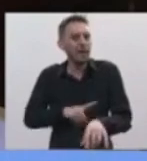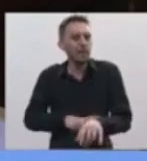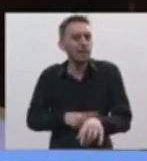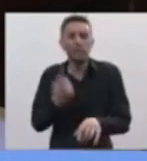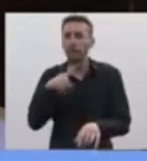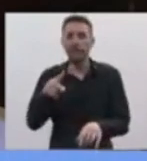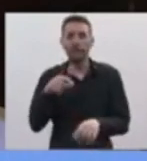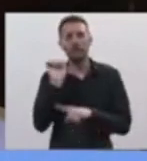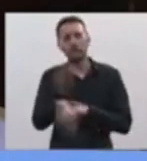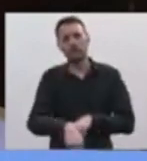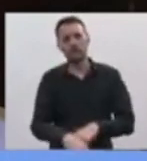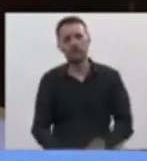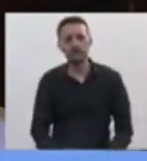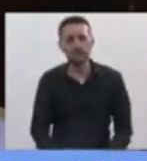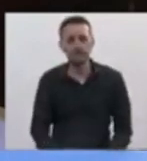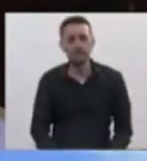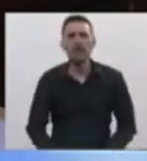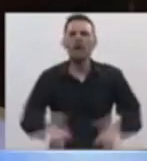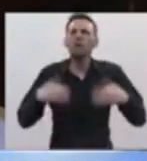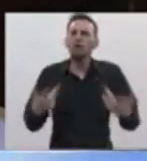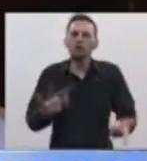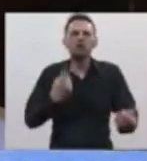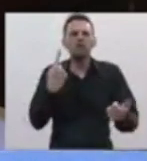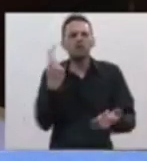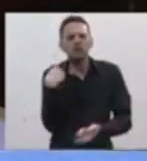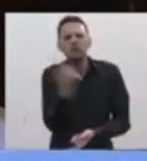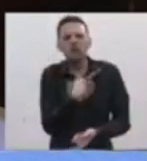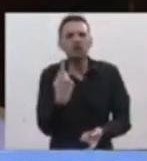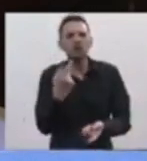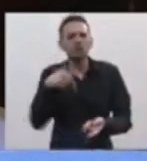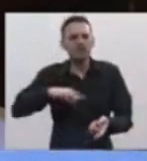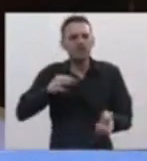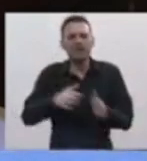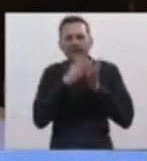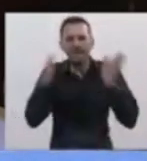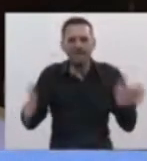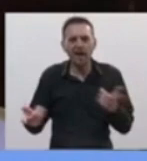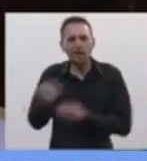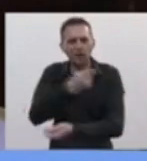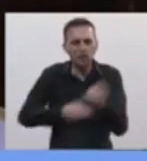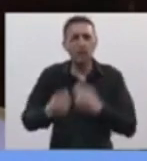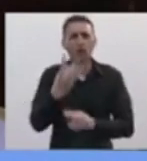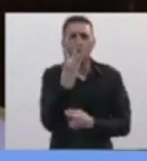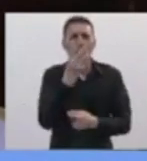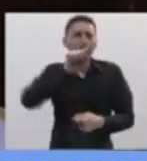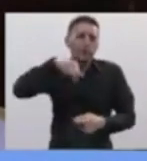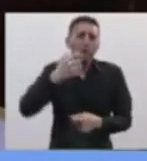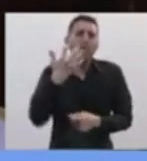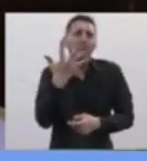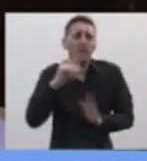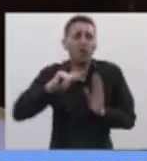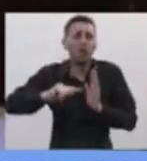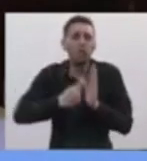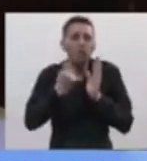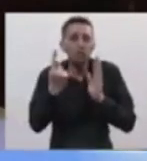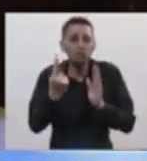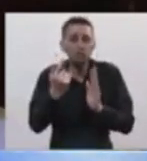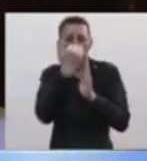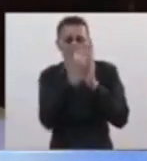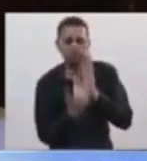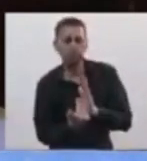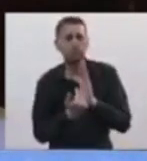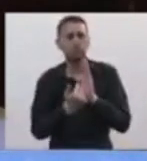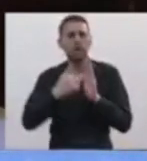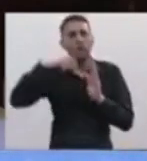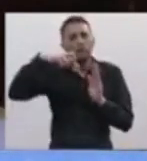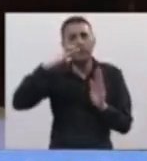hacemos que tenemos que financiar este año en la argentina un déficit de 45 puntos de rojo